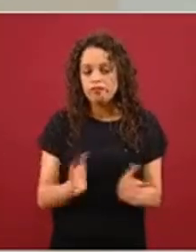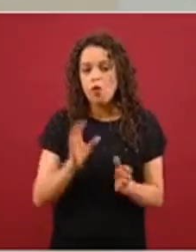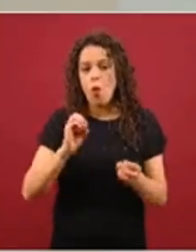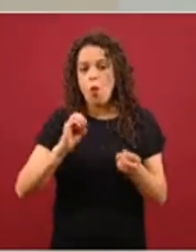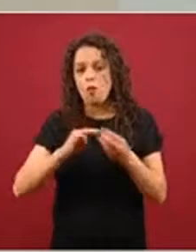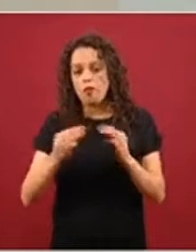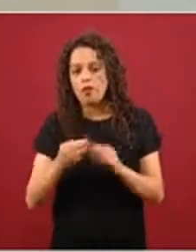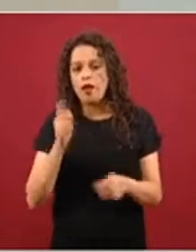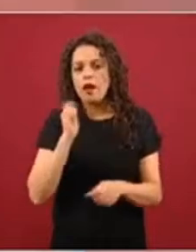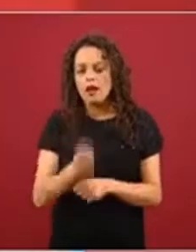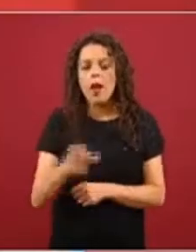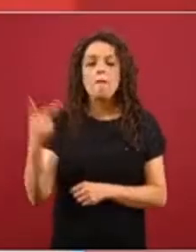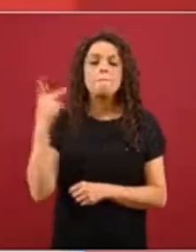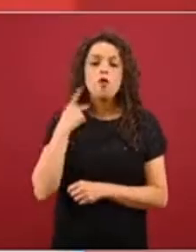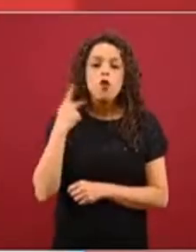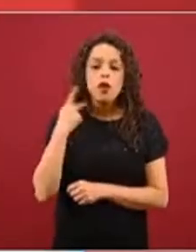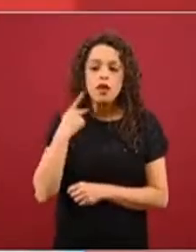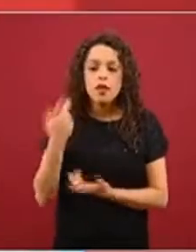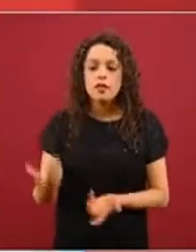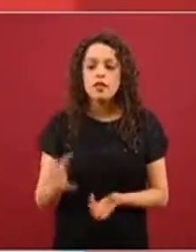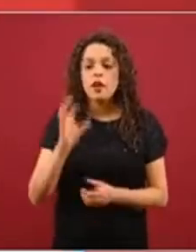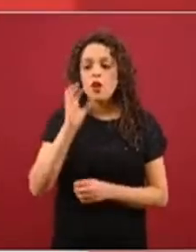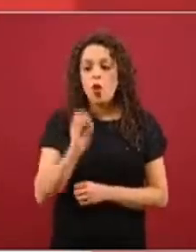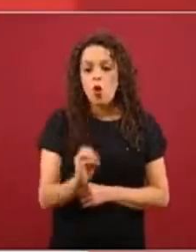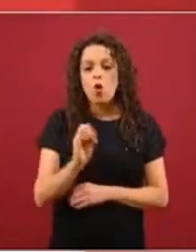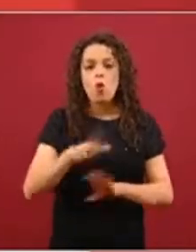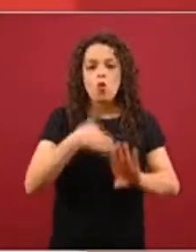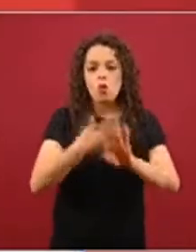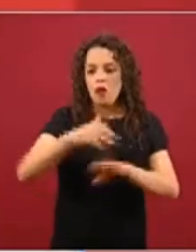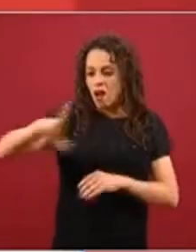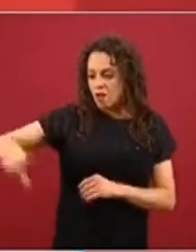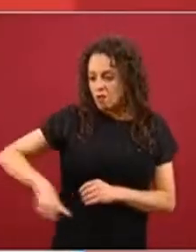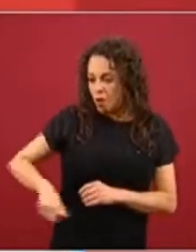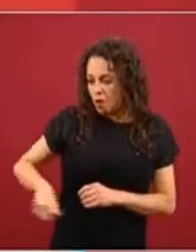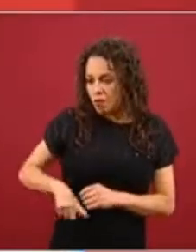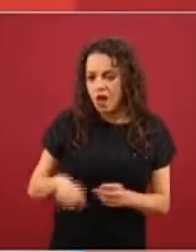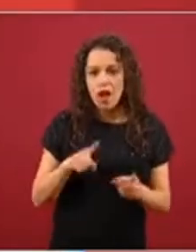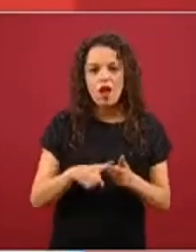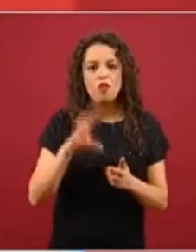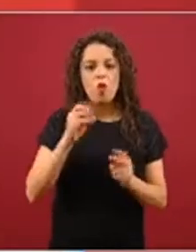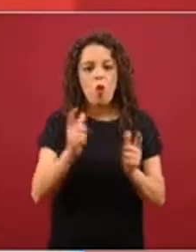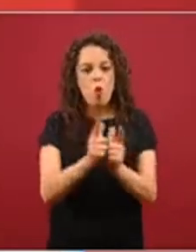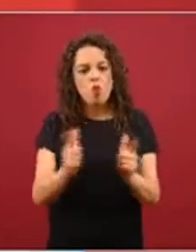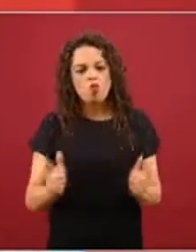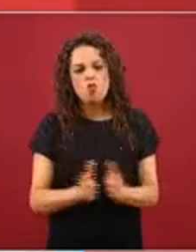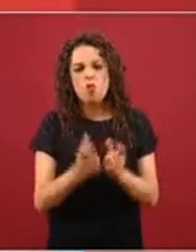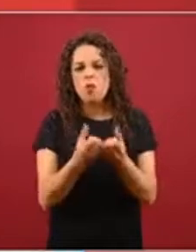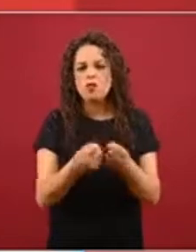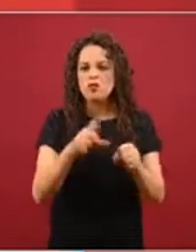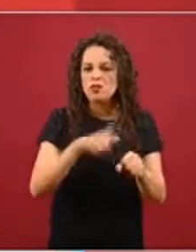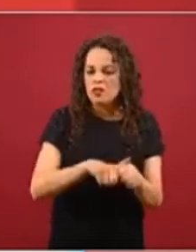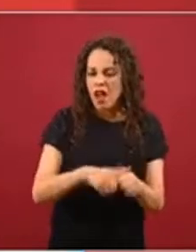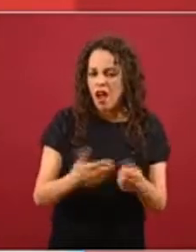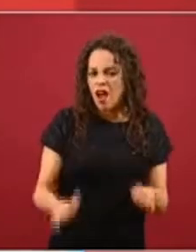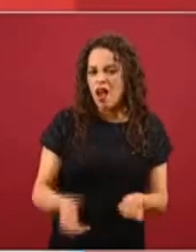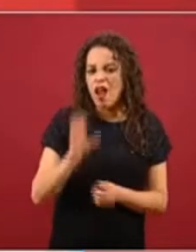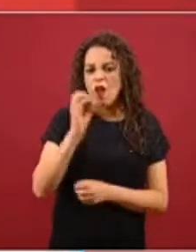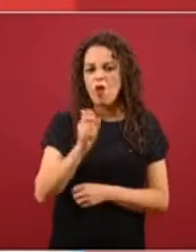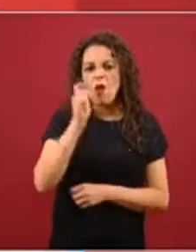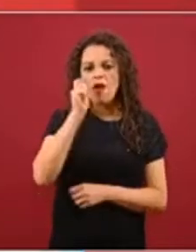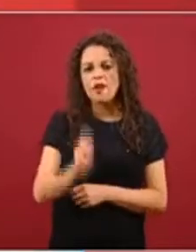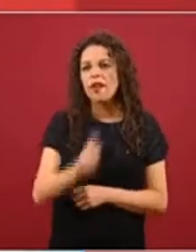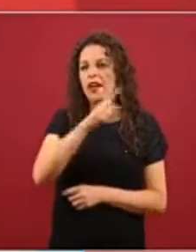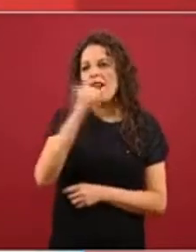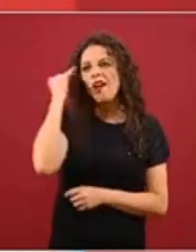agenda de contraposición al gobierno, a otro grupo social, posicionar una agenda